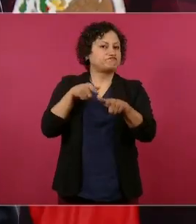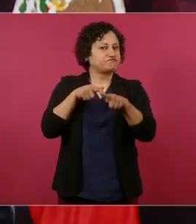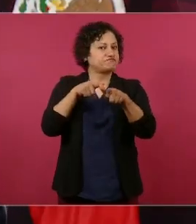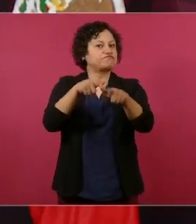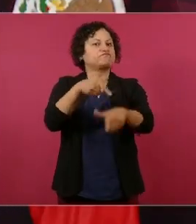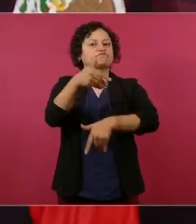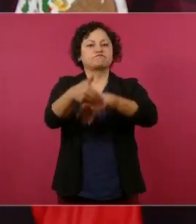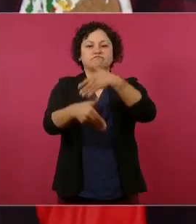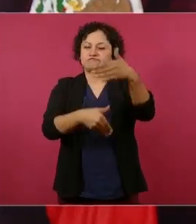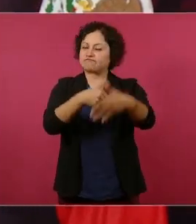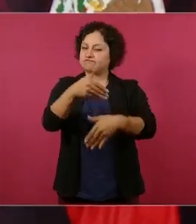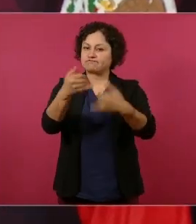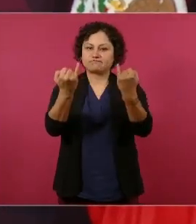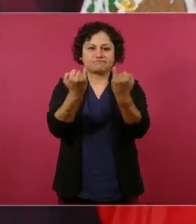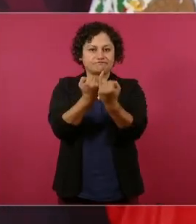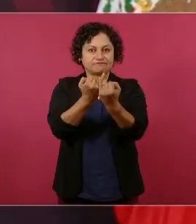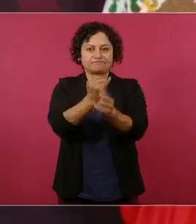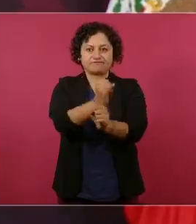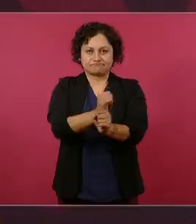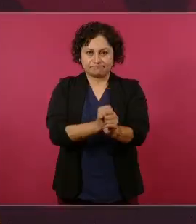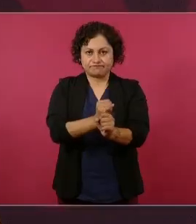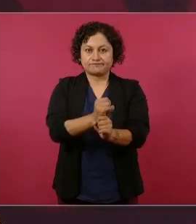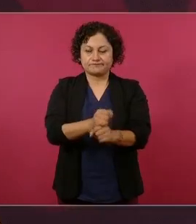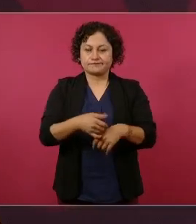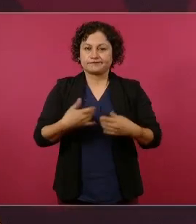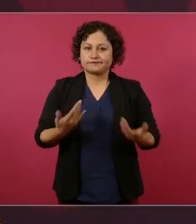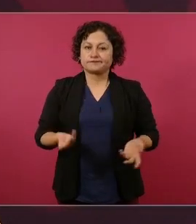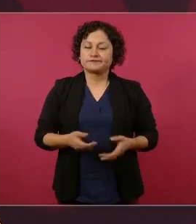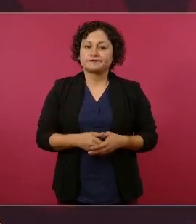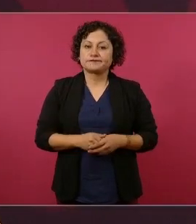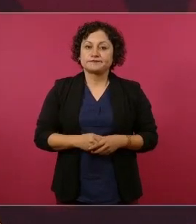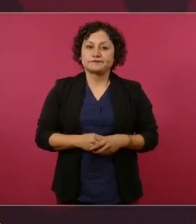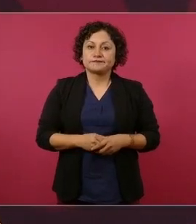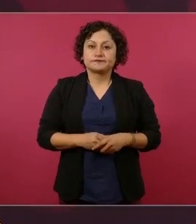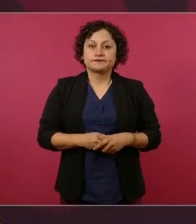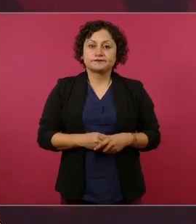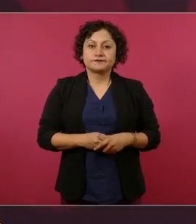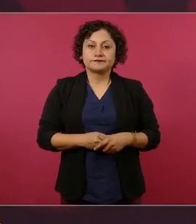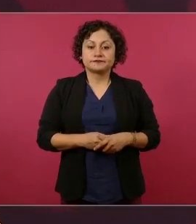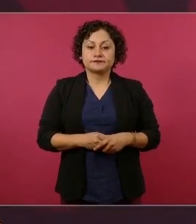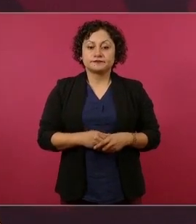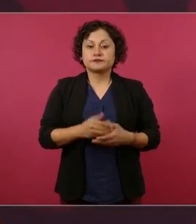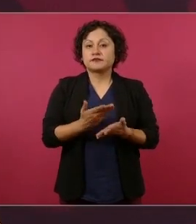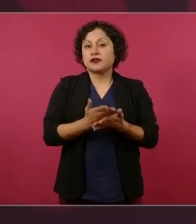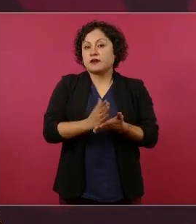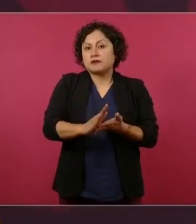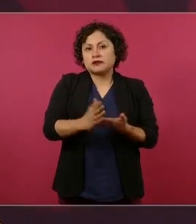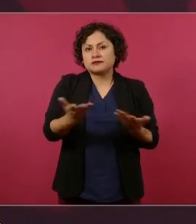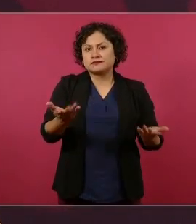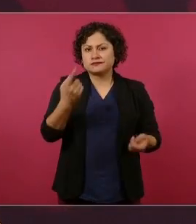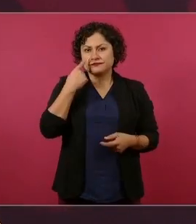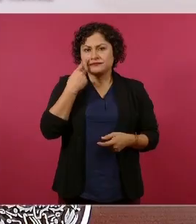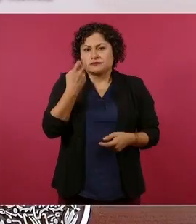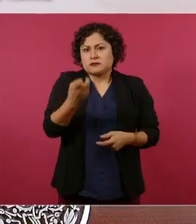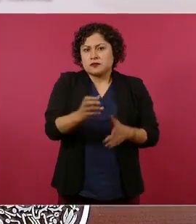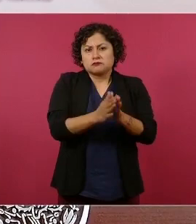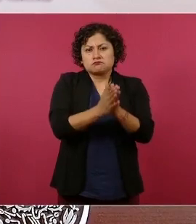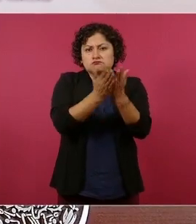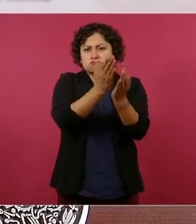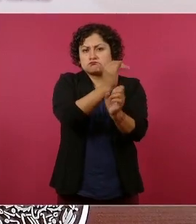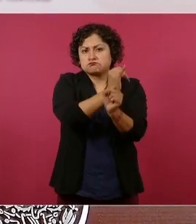va a darle continuidad a la investigación. Además, eso tiene que ser así, son expedientes